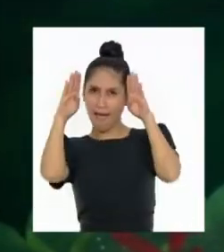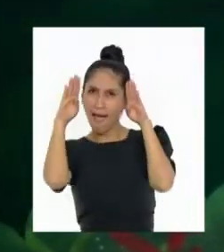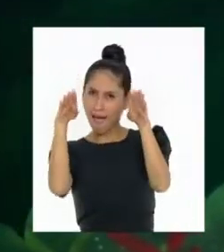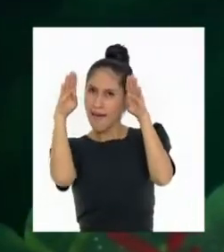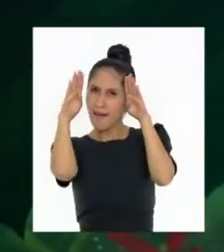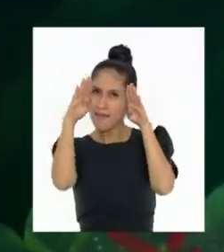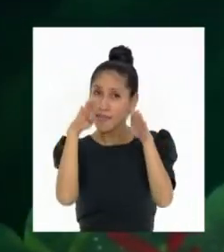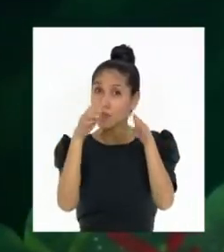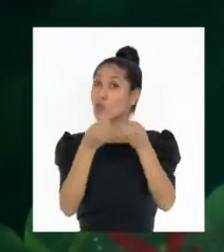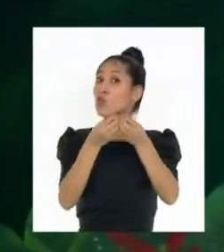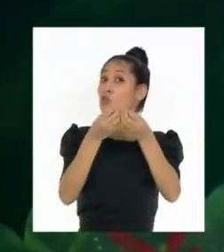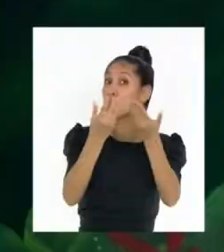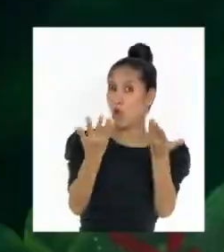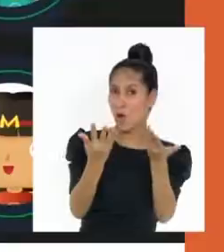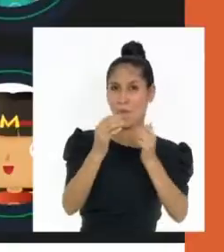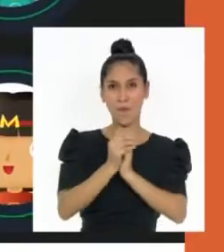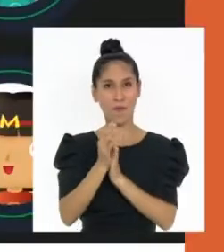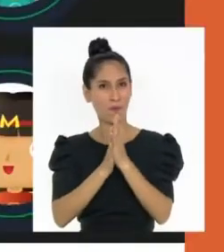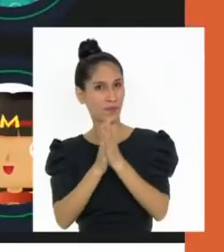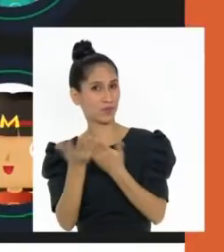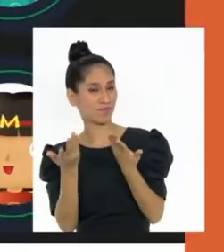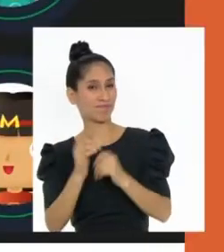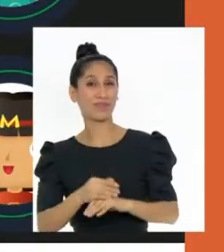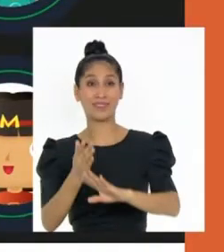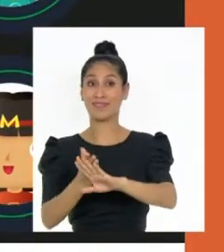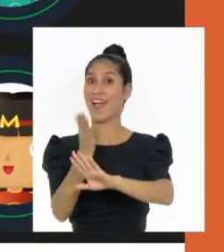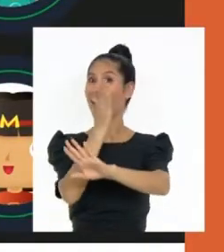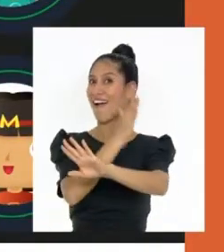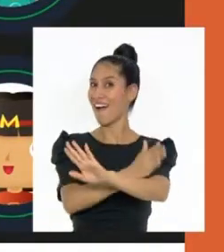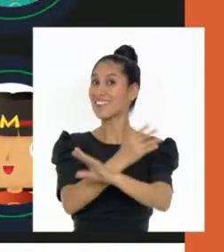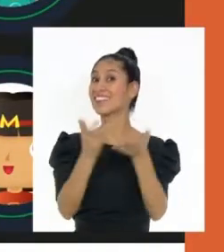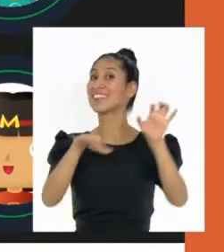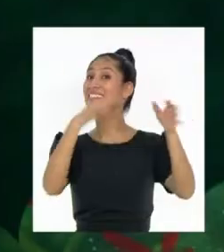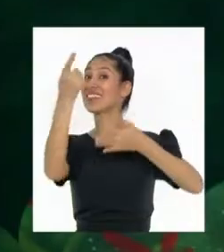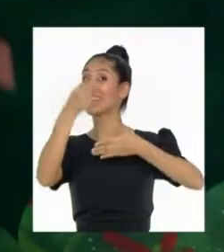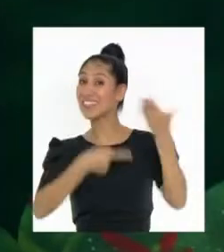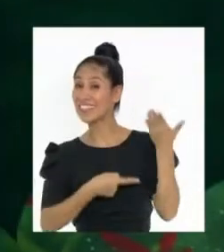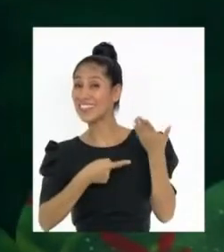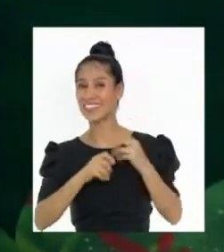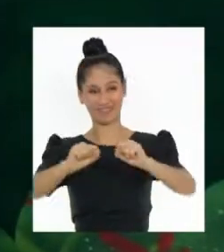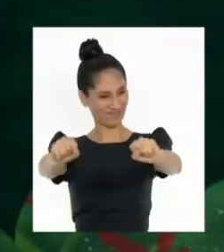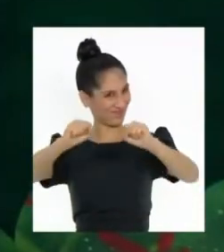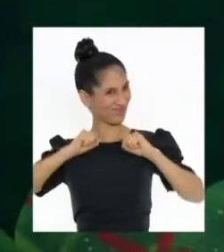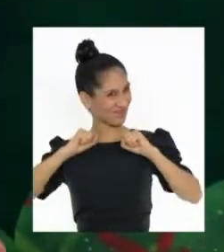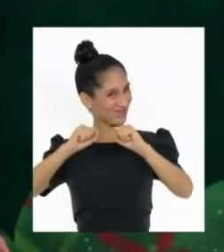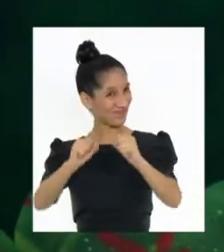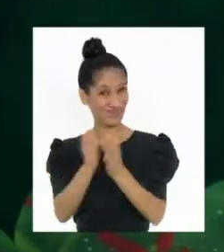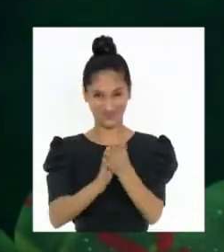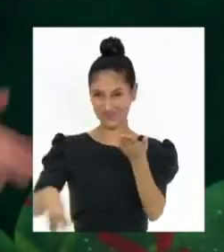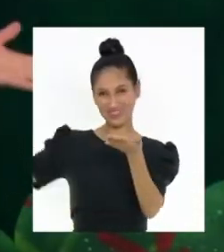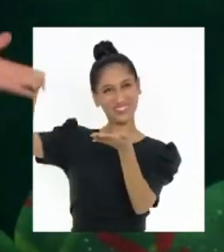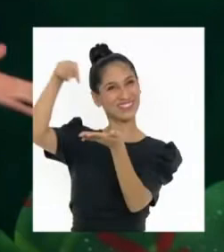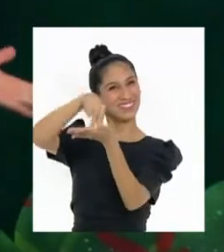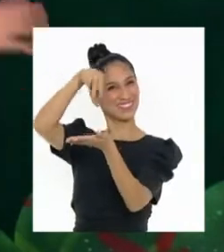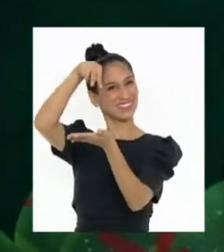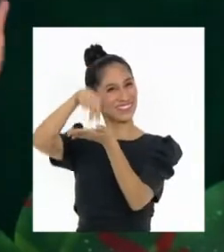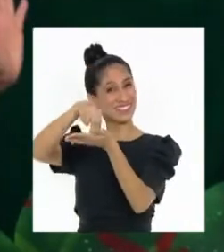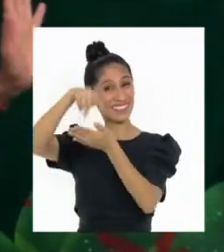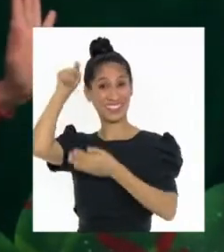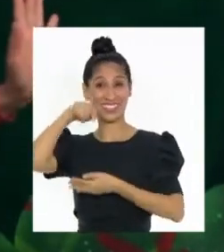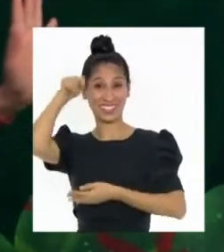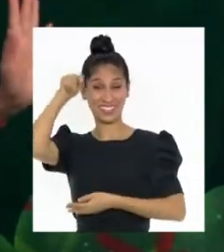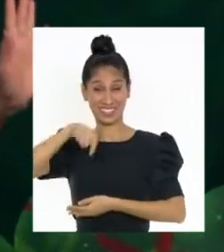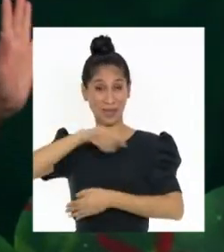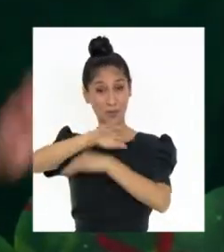sin activar nuestra mente y nuestro cuerpo? ¡Los ejercicios! ¡Sí! Vamos, a ponerse de pie. Necesitamos